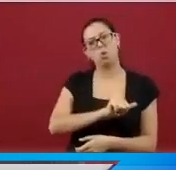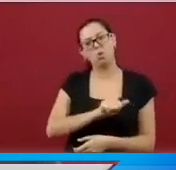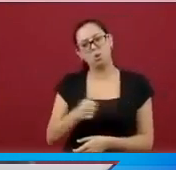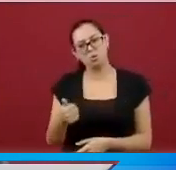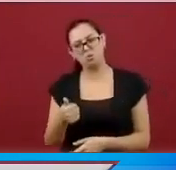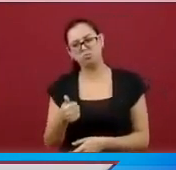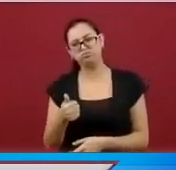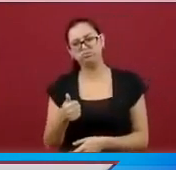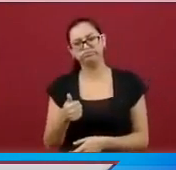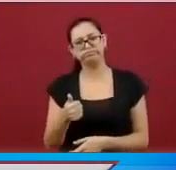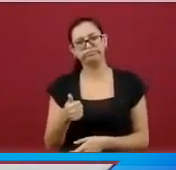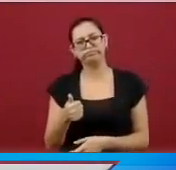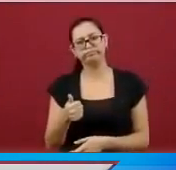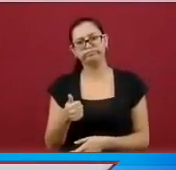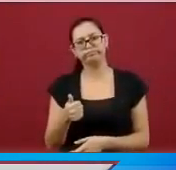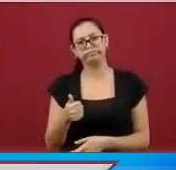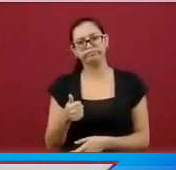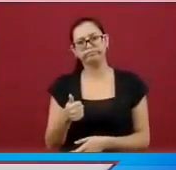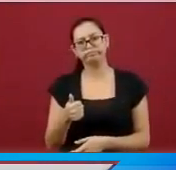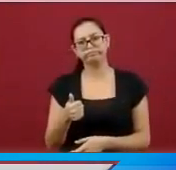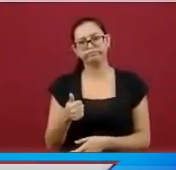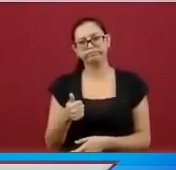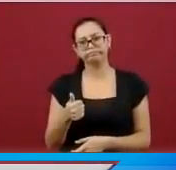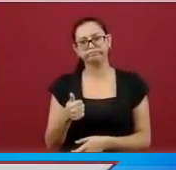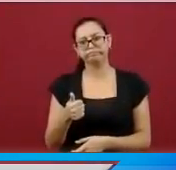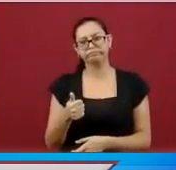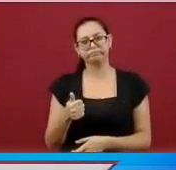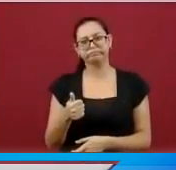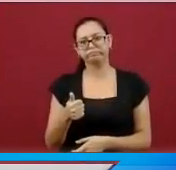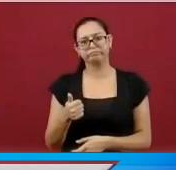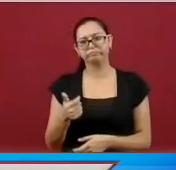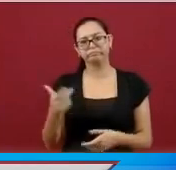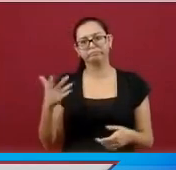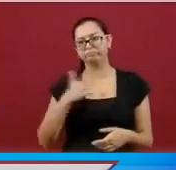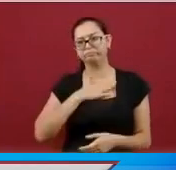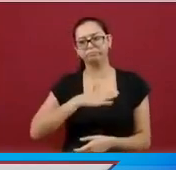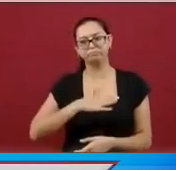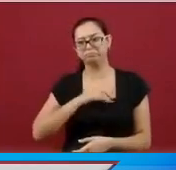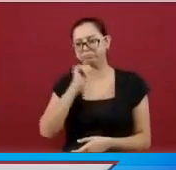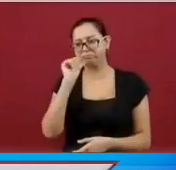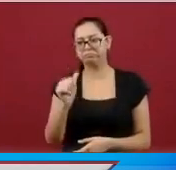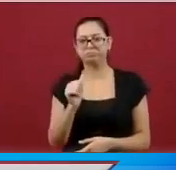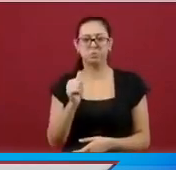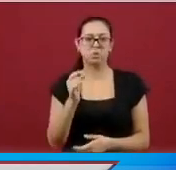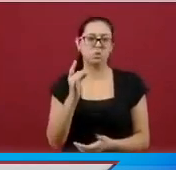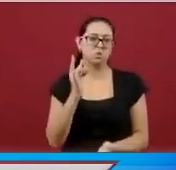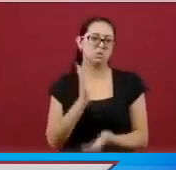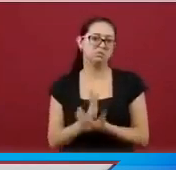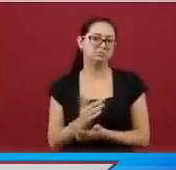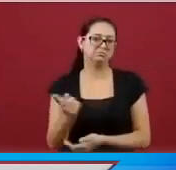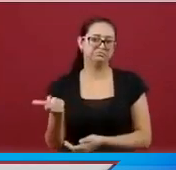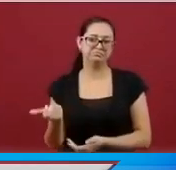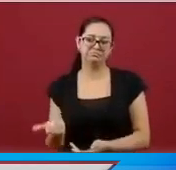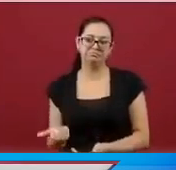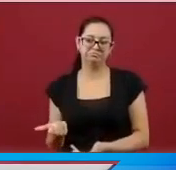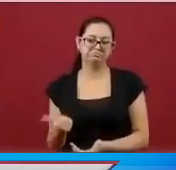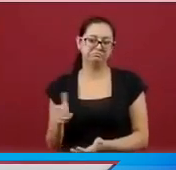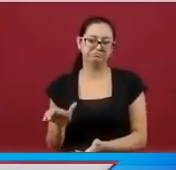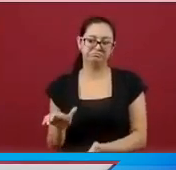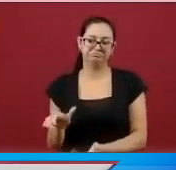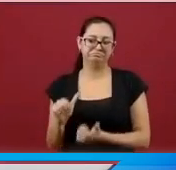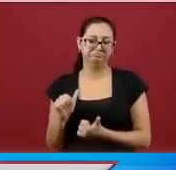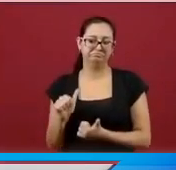No se reprimirá, nada por la fuerza, todo por la razón y el derecho. En todos los casos se presentarán denuncias ante la